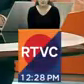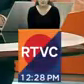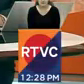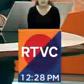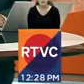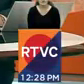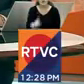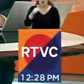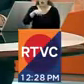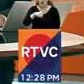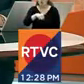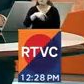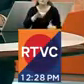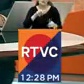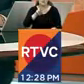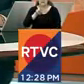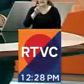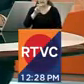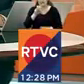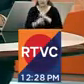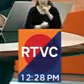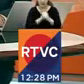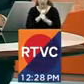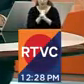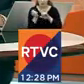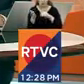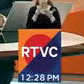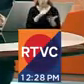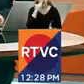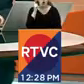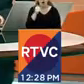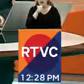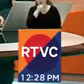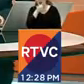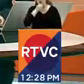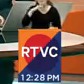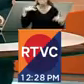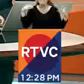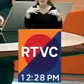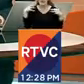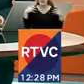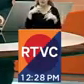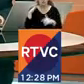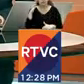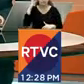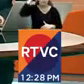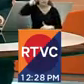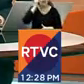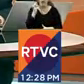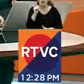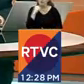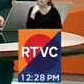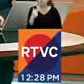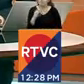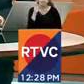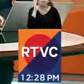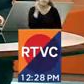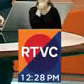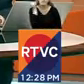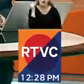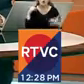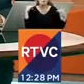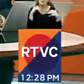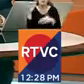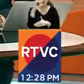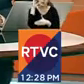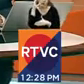Hoy se cumplen 27 años de la muerte de Patricia Teherán, considerada la voz femenina más importante del vallenato en